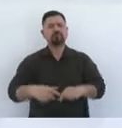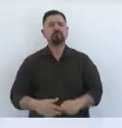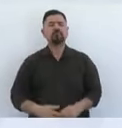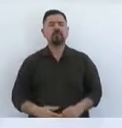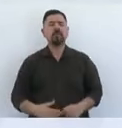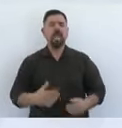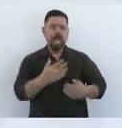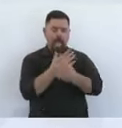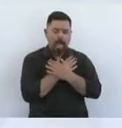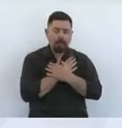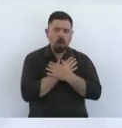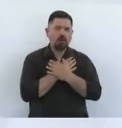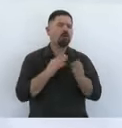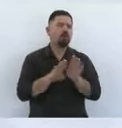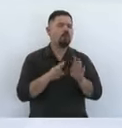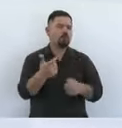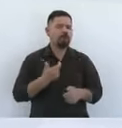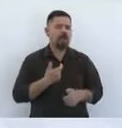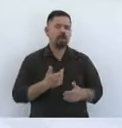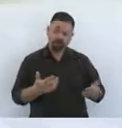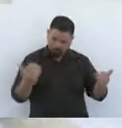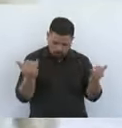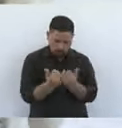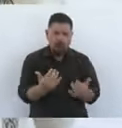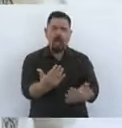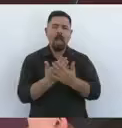Y amor con amor se paga.